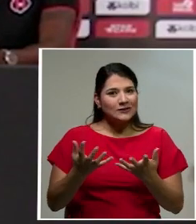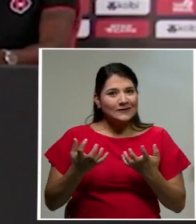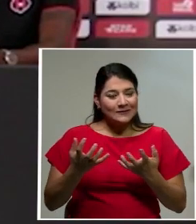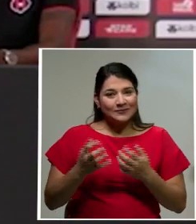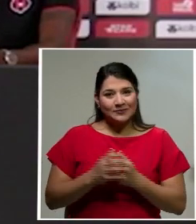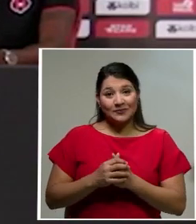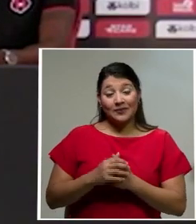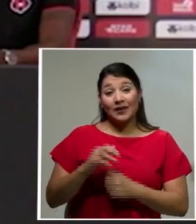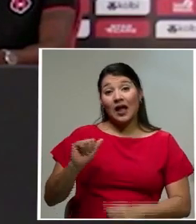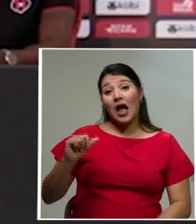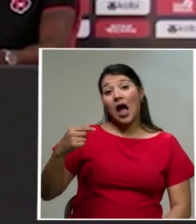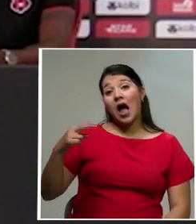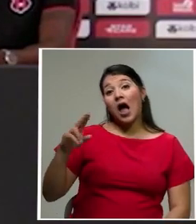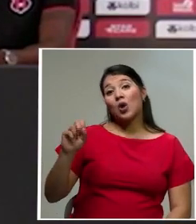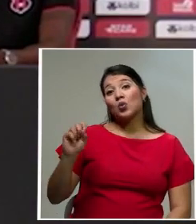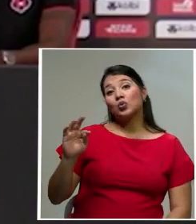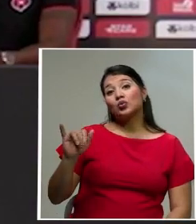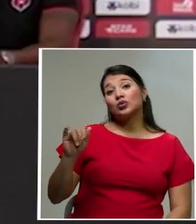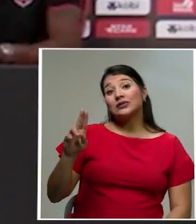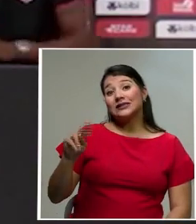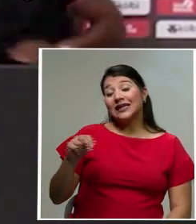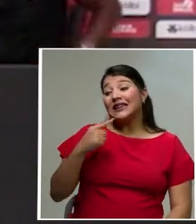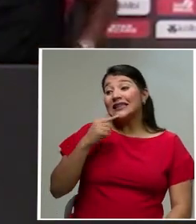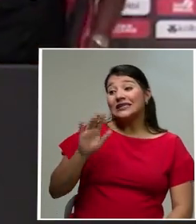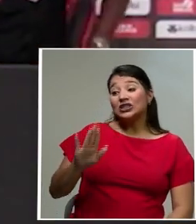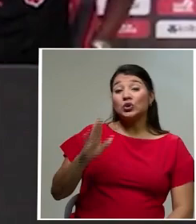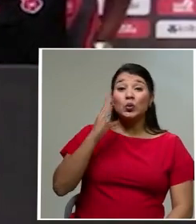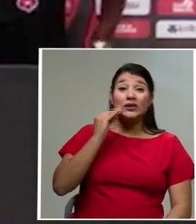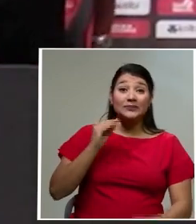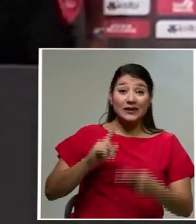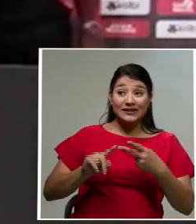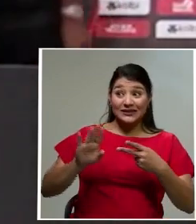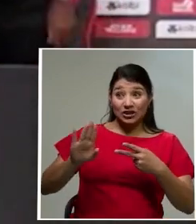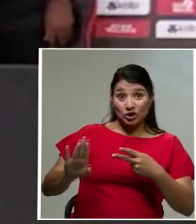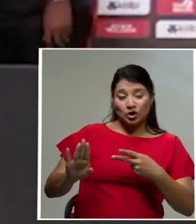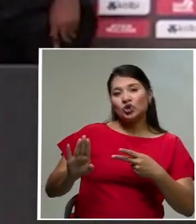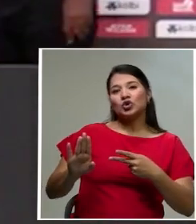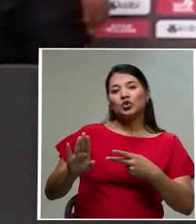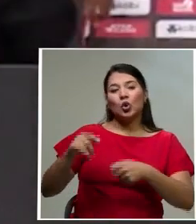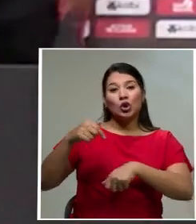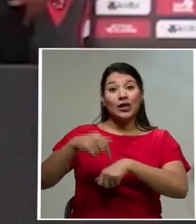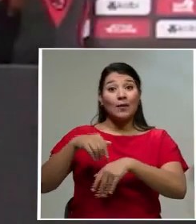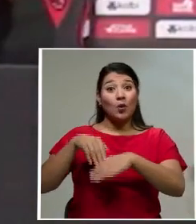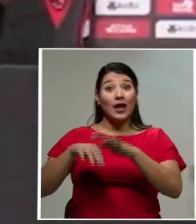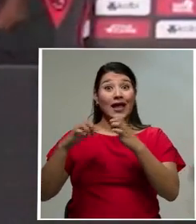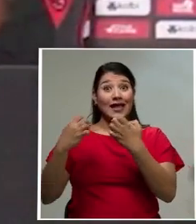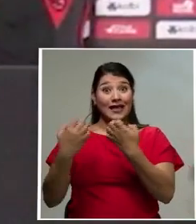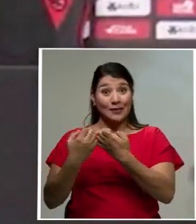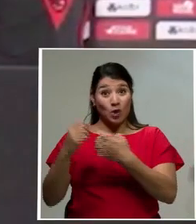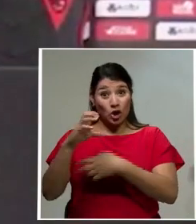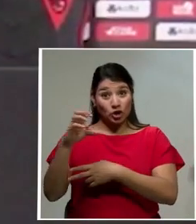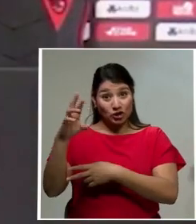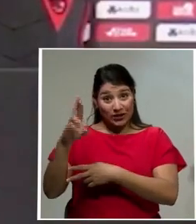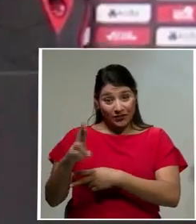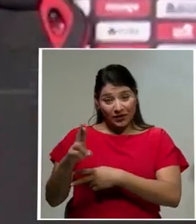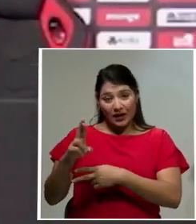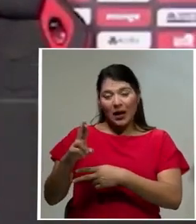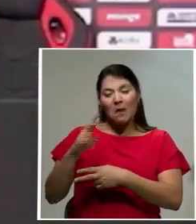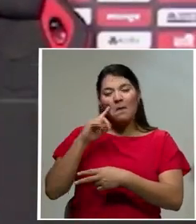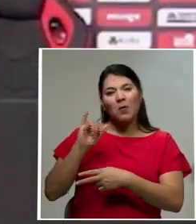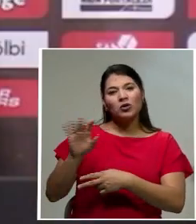la experiencia de Marín en el campeonato nacional y su paso por la tricolor fueron las principales razones para el nombramiento. Entra a